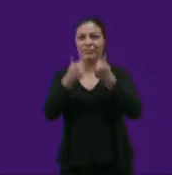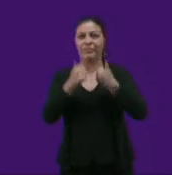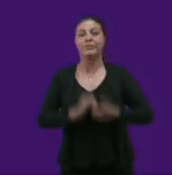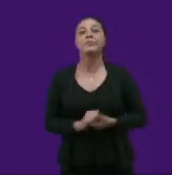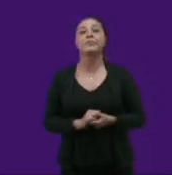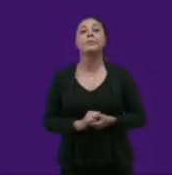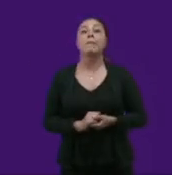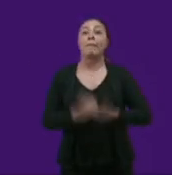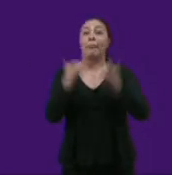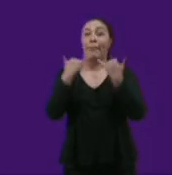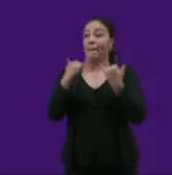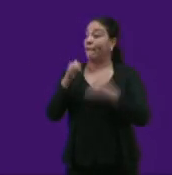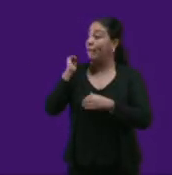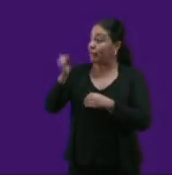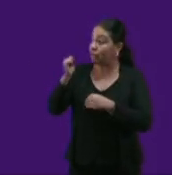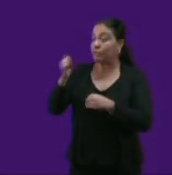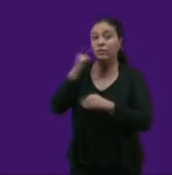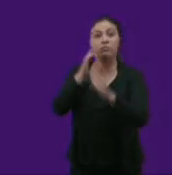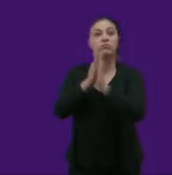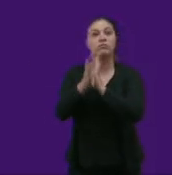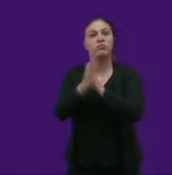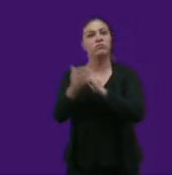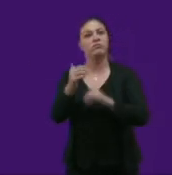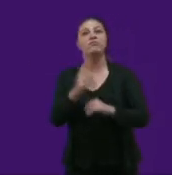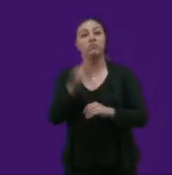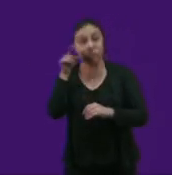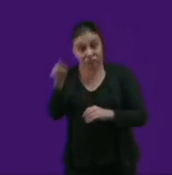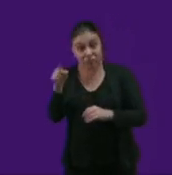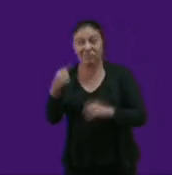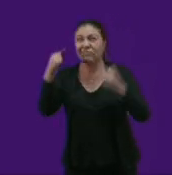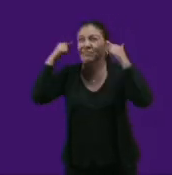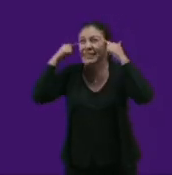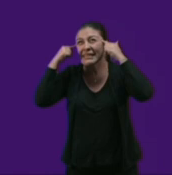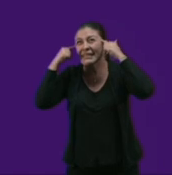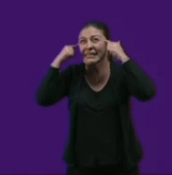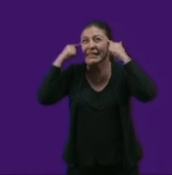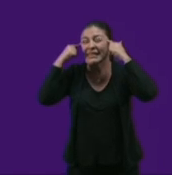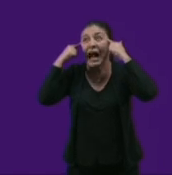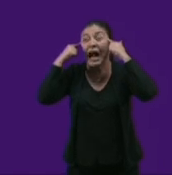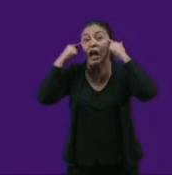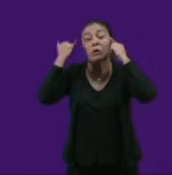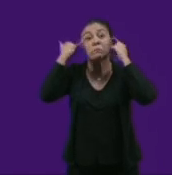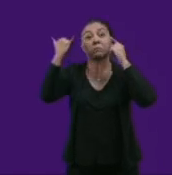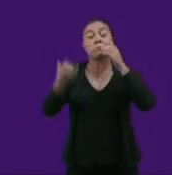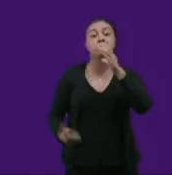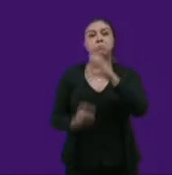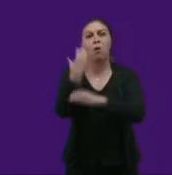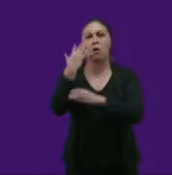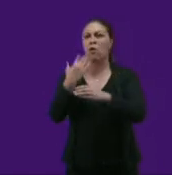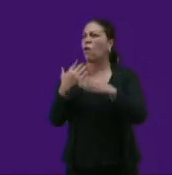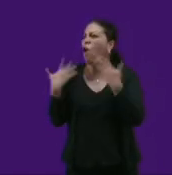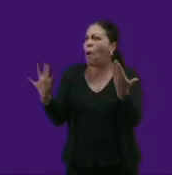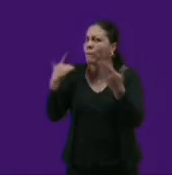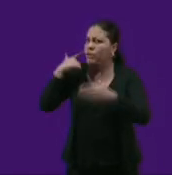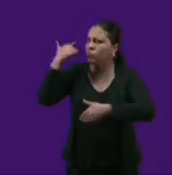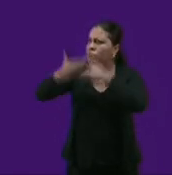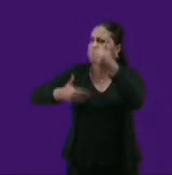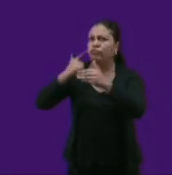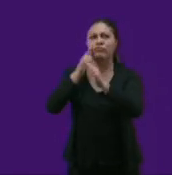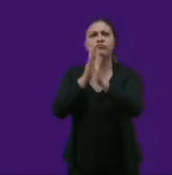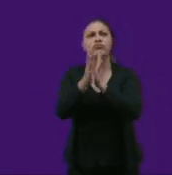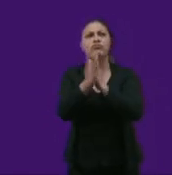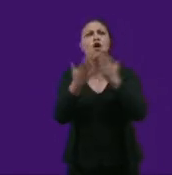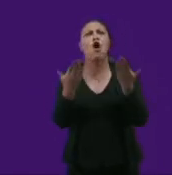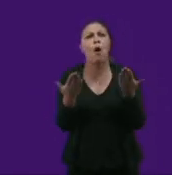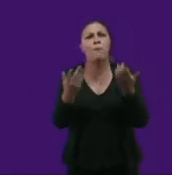voz suya, que usted fue el creador, ahí en su cabeza nació la idea original de Mercado Libre, para que nos cuente cómo fue ese proceso de gestación de